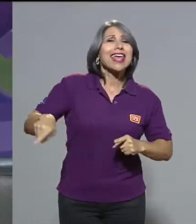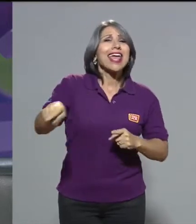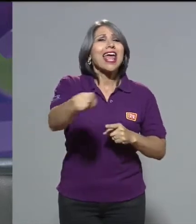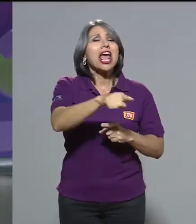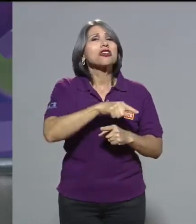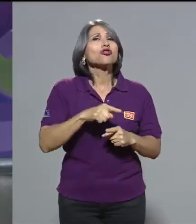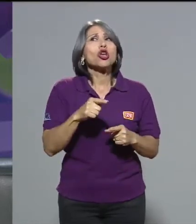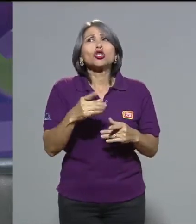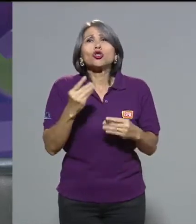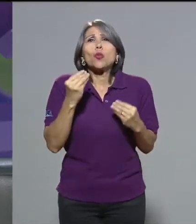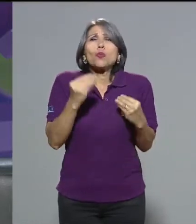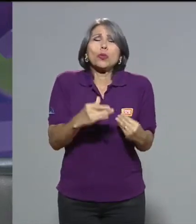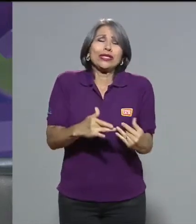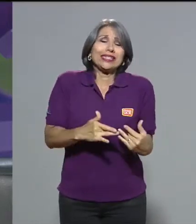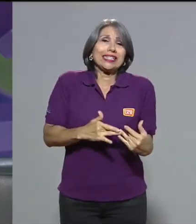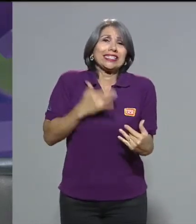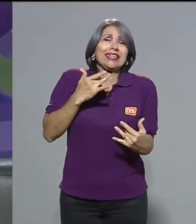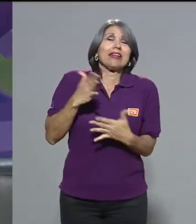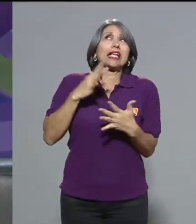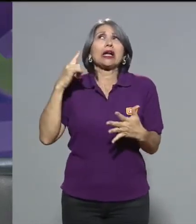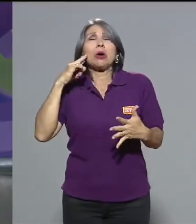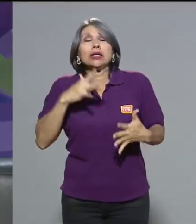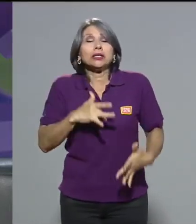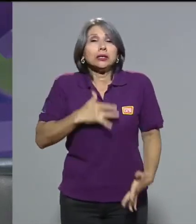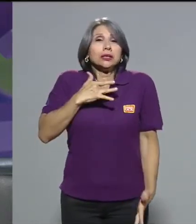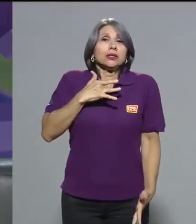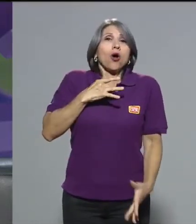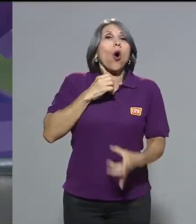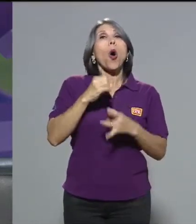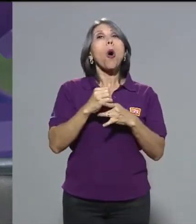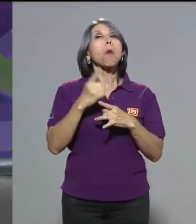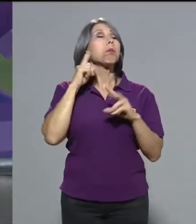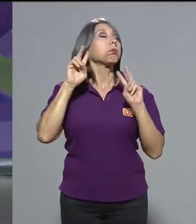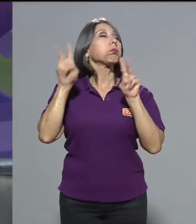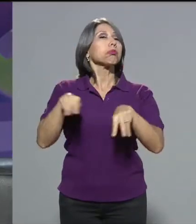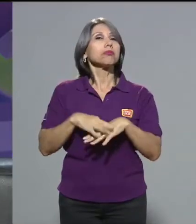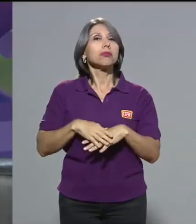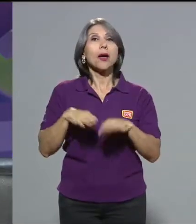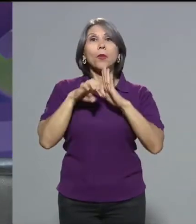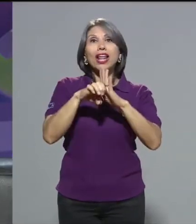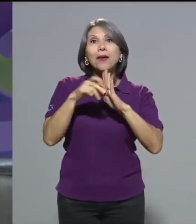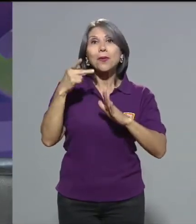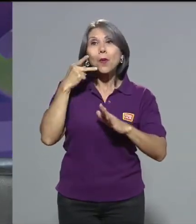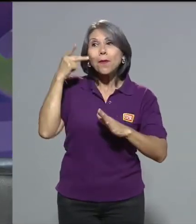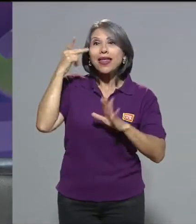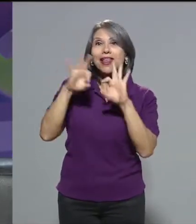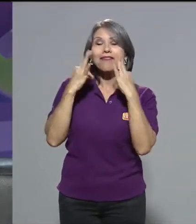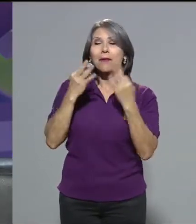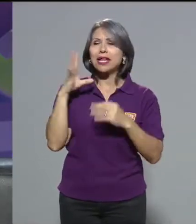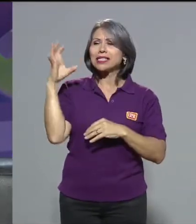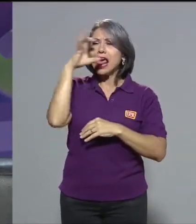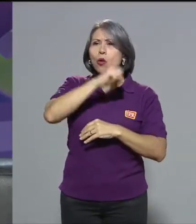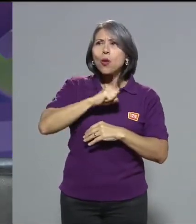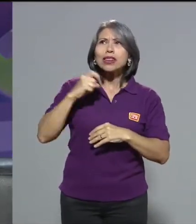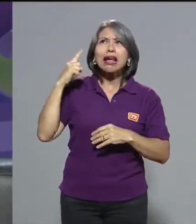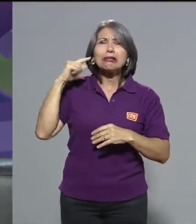hiposensibles. Entonces, cuando un padre se da cuenta que el niño ante el ruido se tapa los oídos, ¿verdad? O